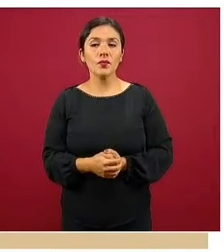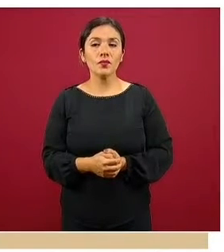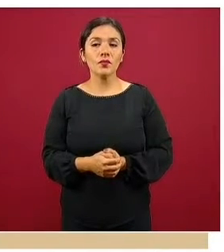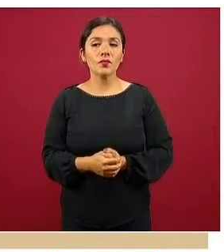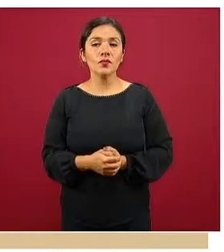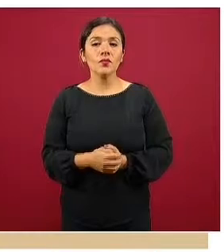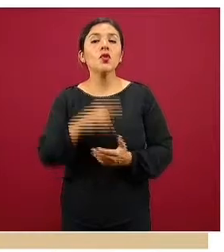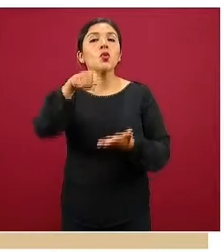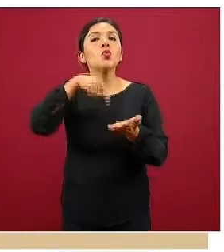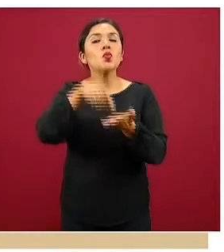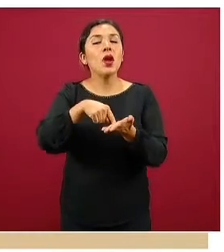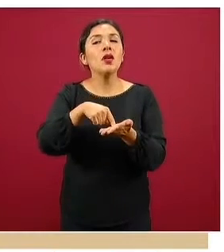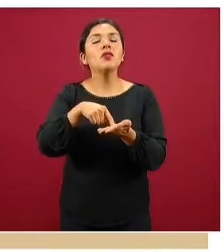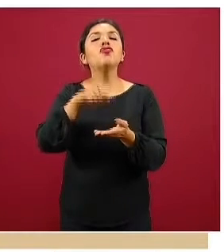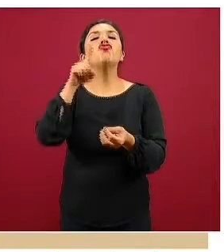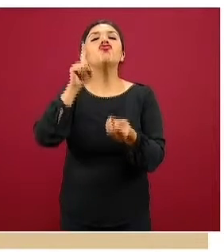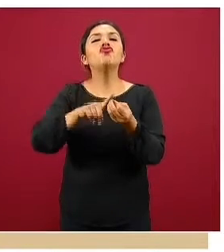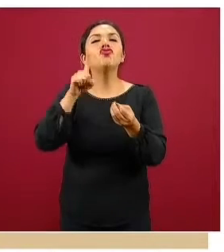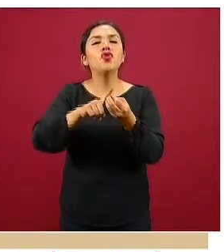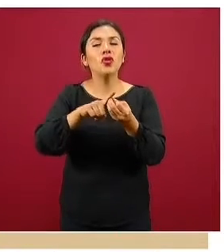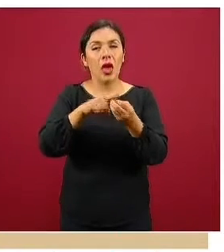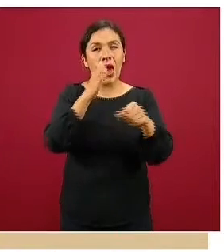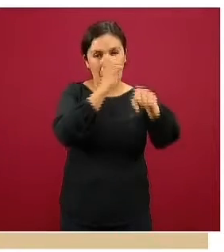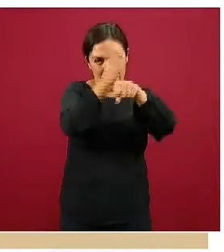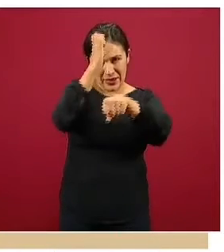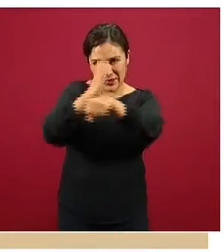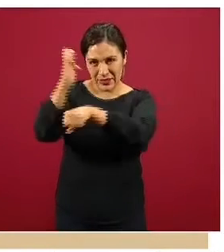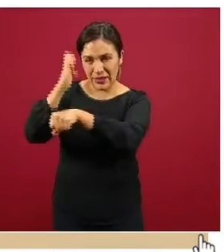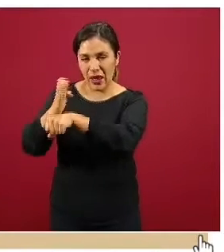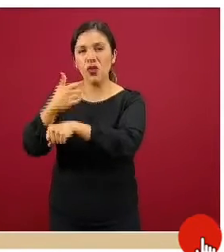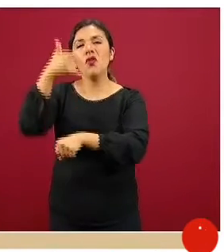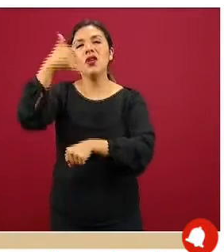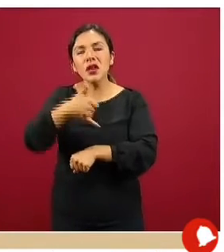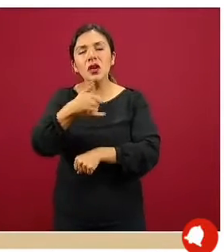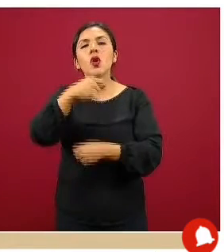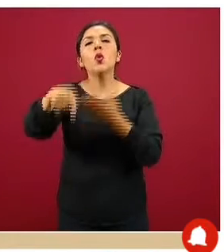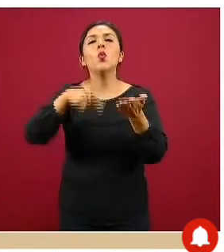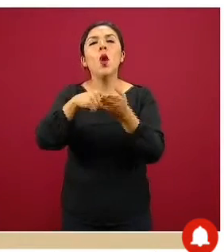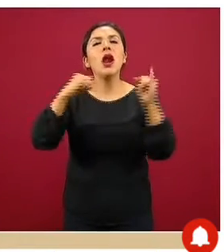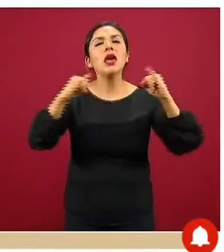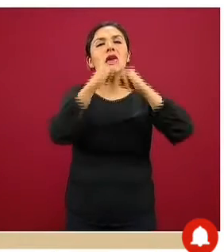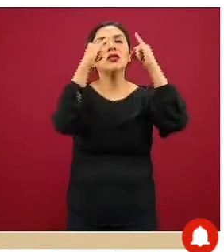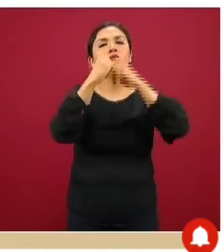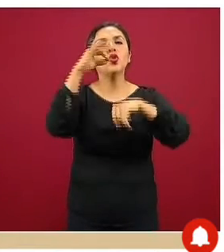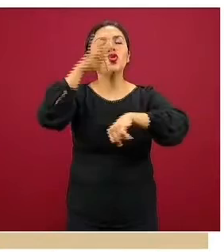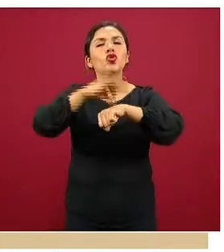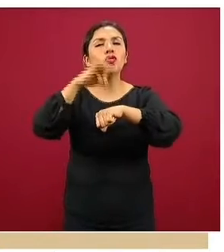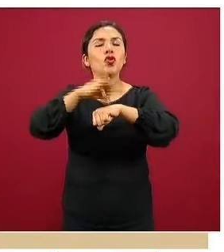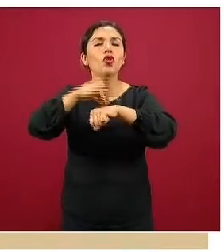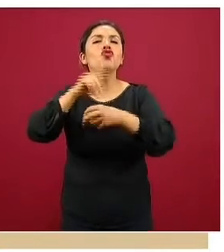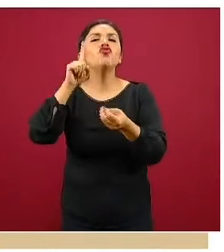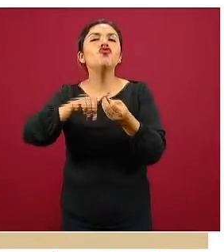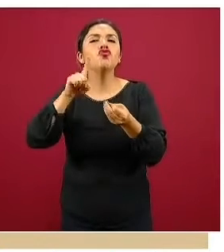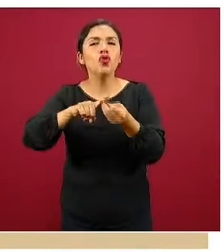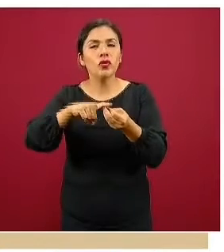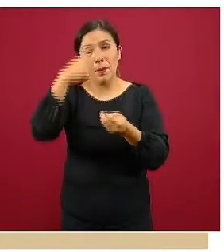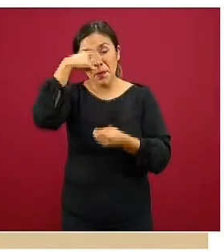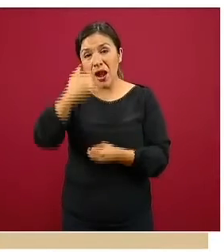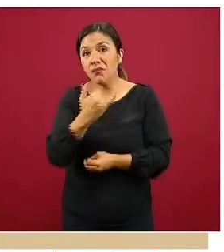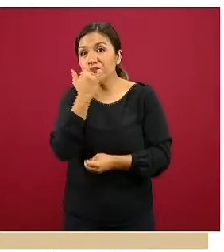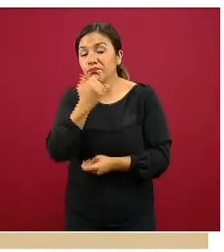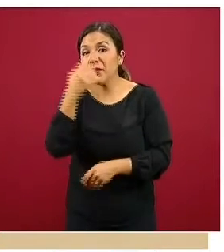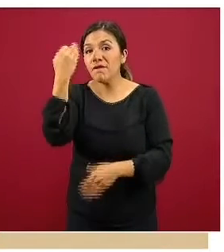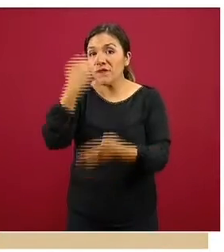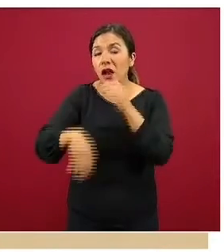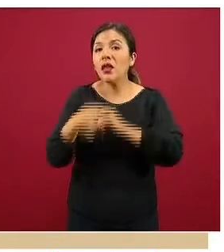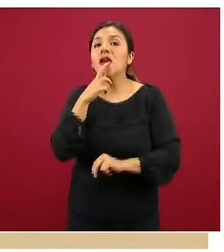de los casos aún sospechosos por entidad federativa y además por institución en donde aún se encuentra pendiente